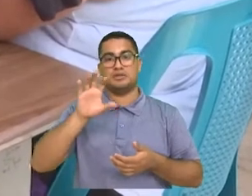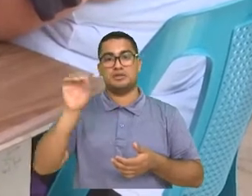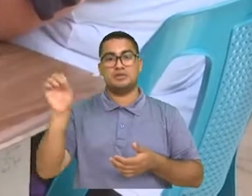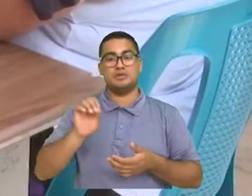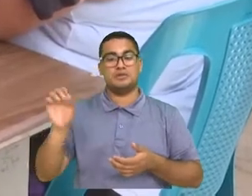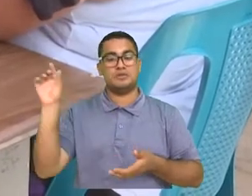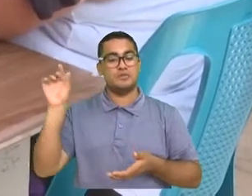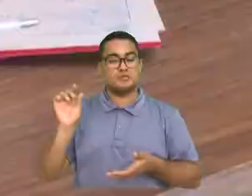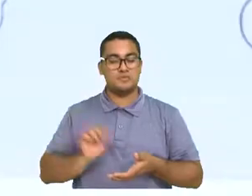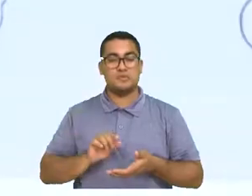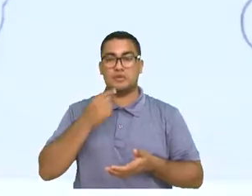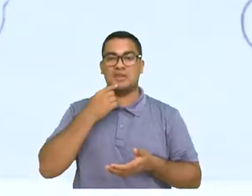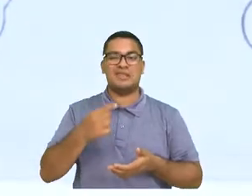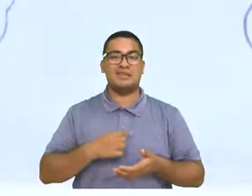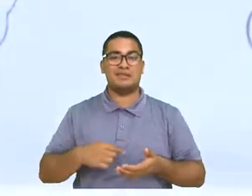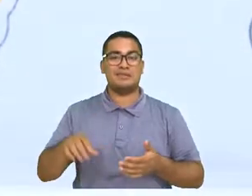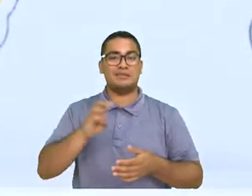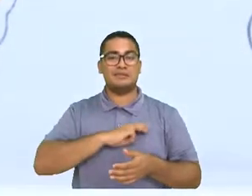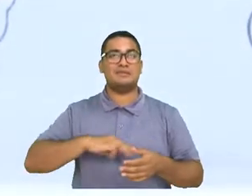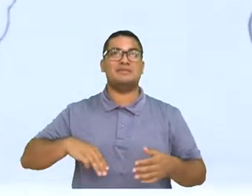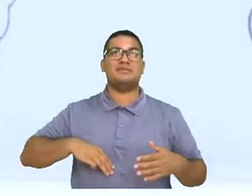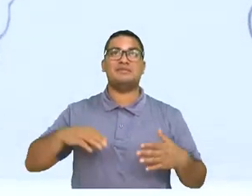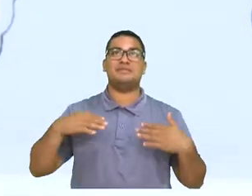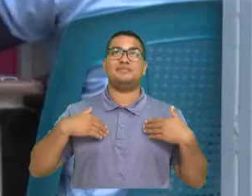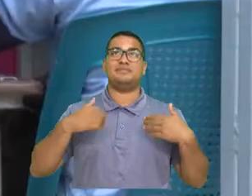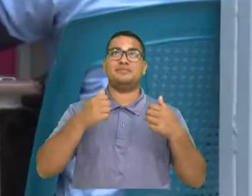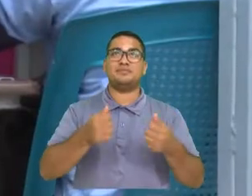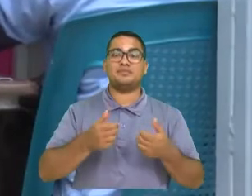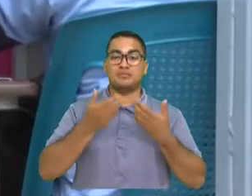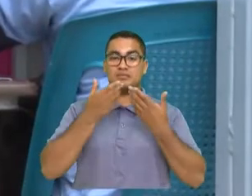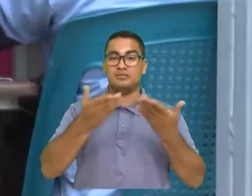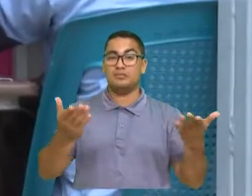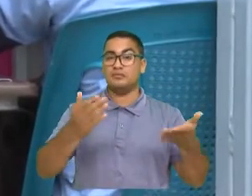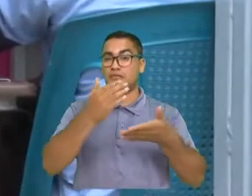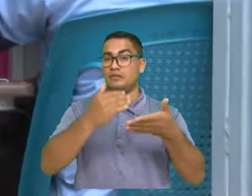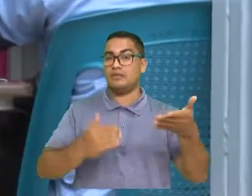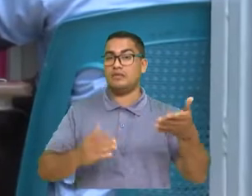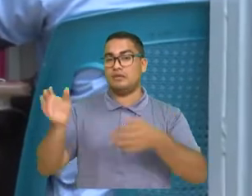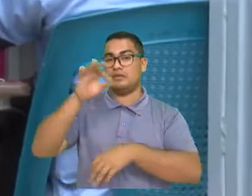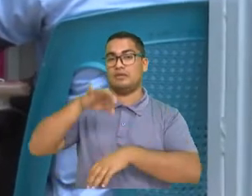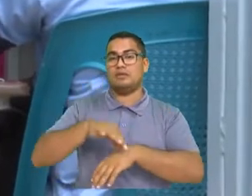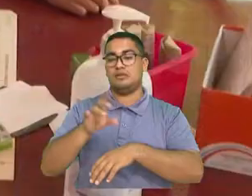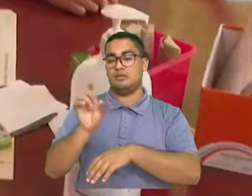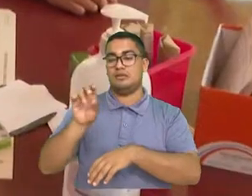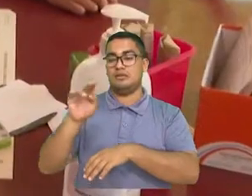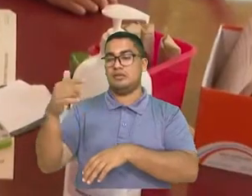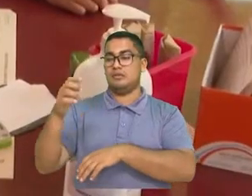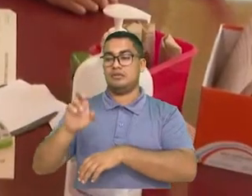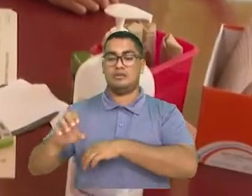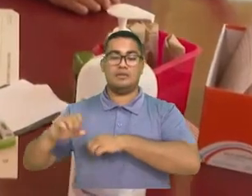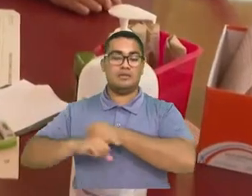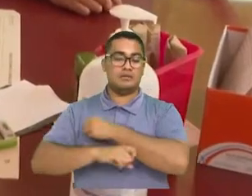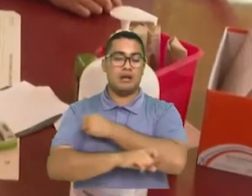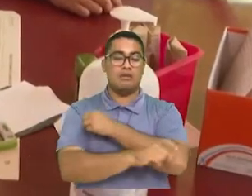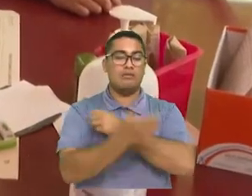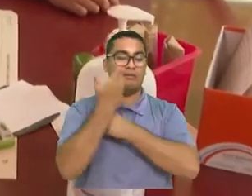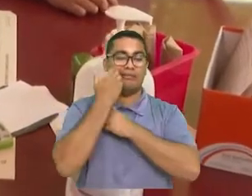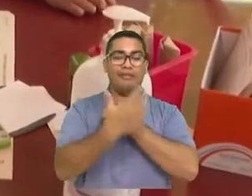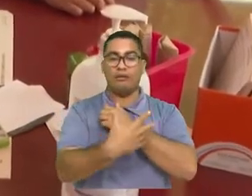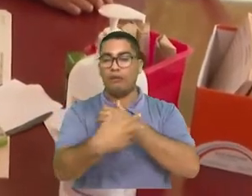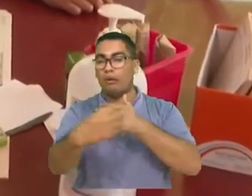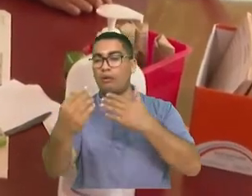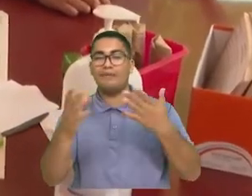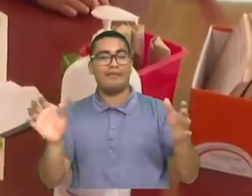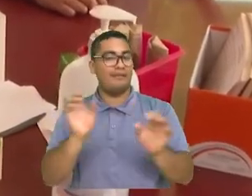50%. Asimismo, el Ministerio de Salud no reporta fallecidos a causa de dengue o leptospirosis. Las cifras corresponden a la